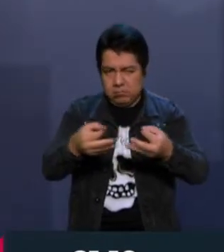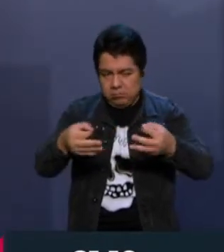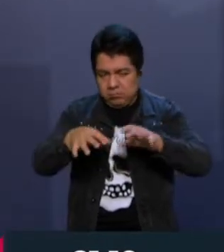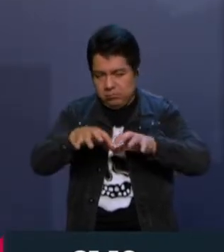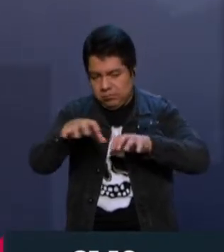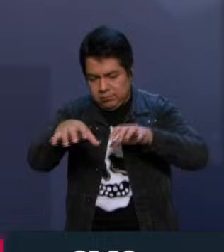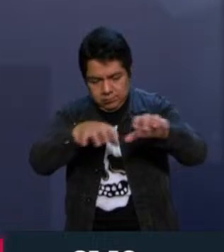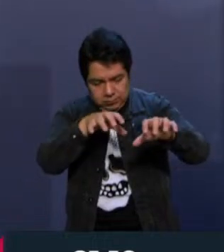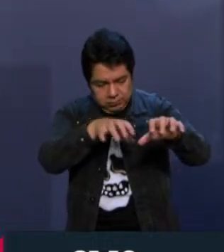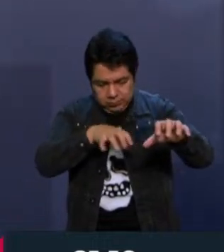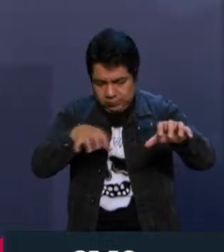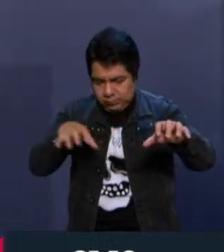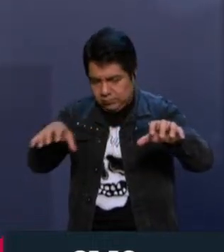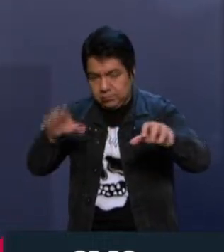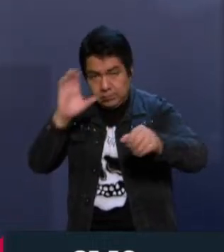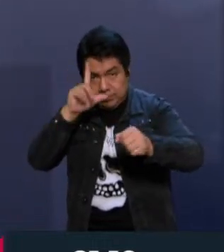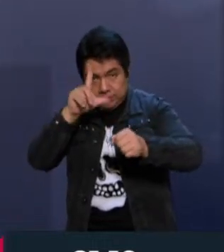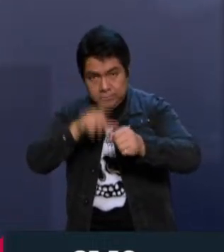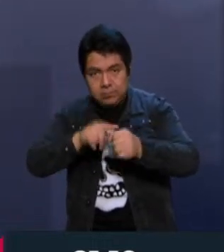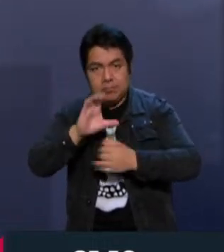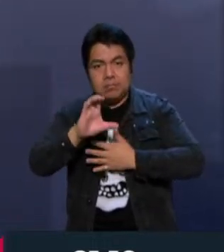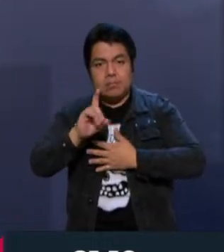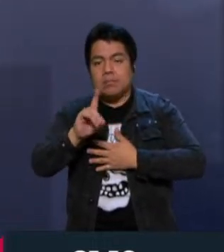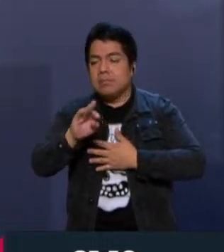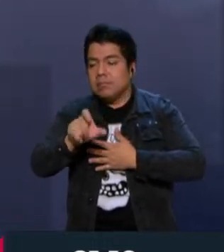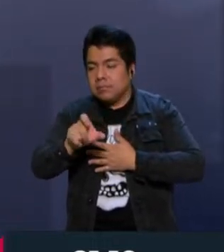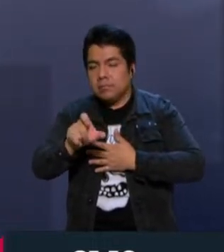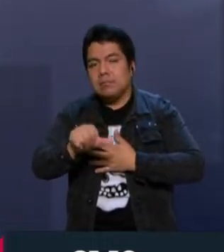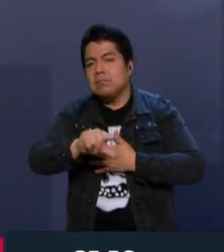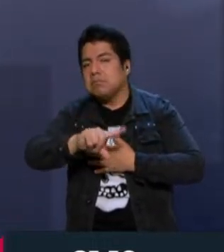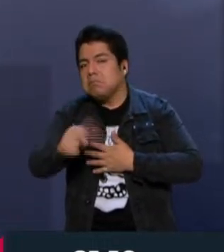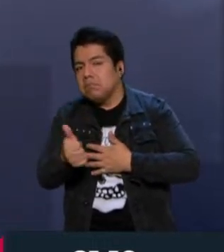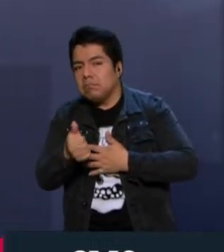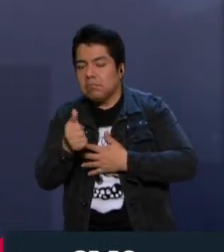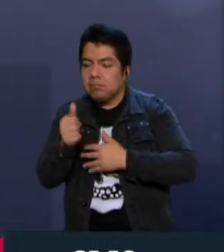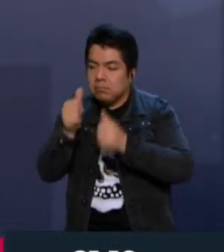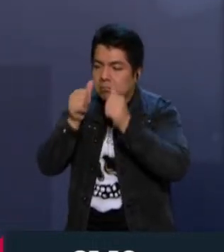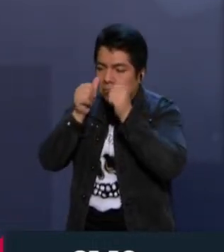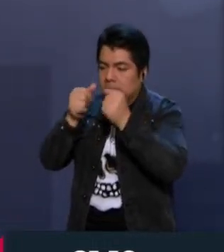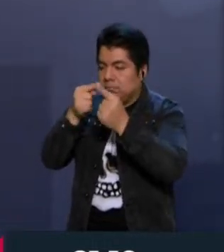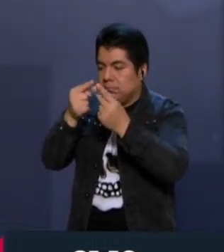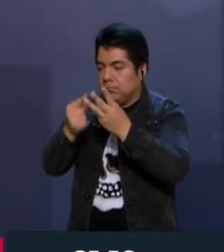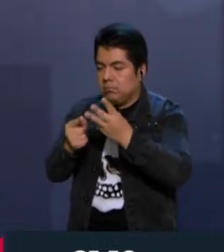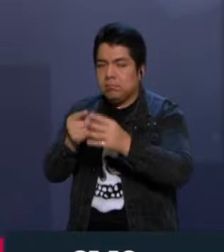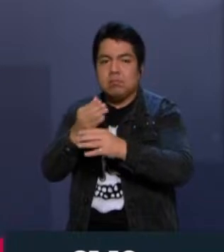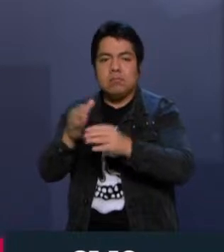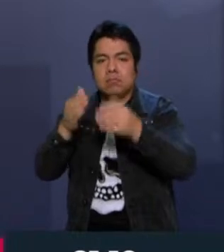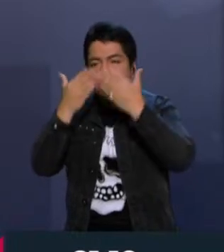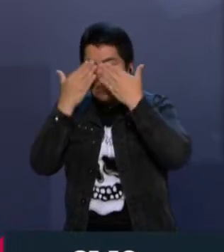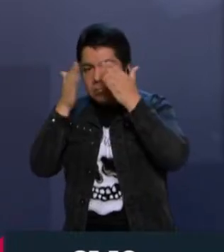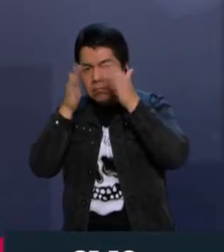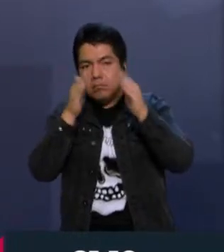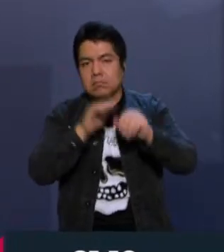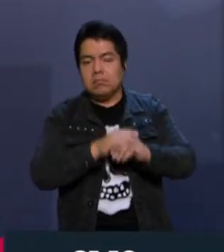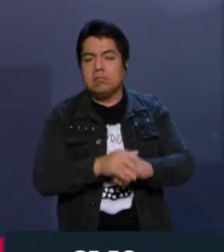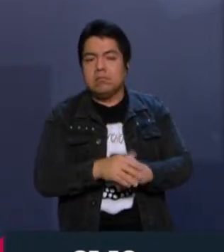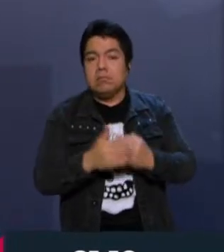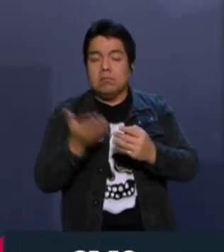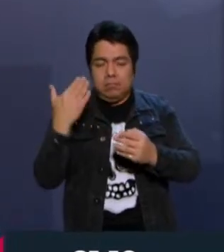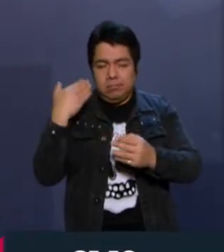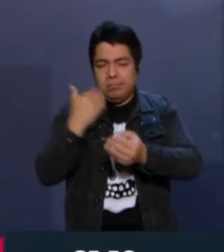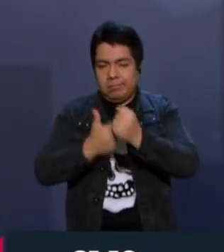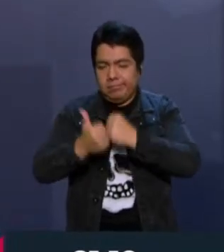salió, de la cultura en la Ciudad de México. ¿Qué otros enfoques consideras que tendrían que cambiarse? Digo, ha habido cambios importantes en los últimos